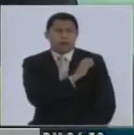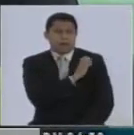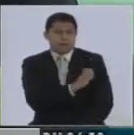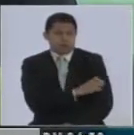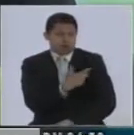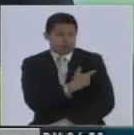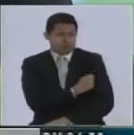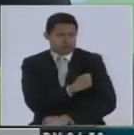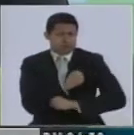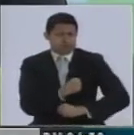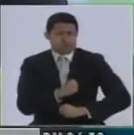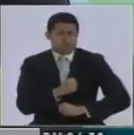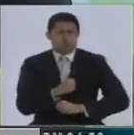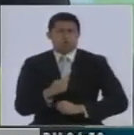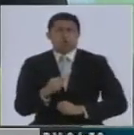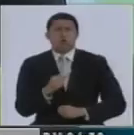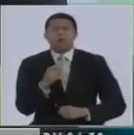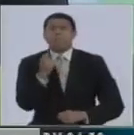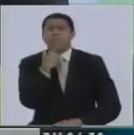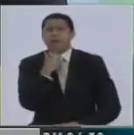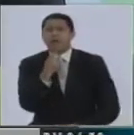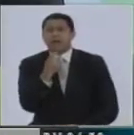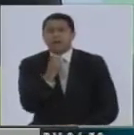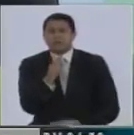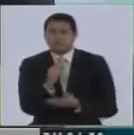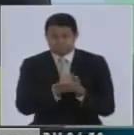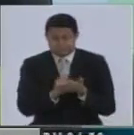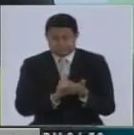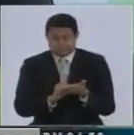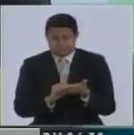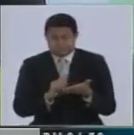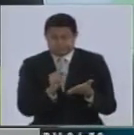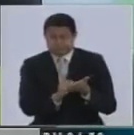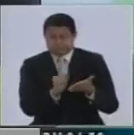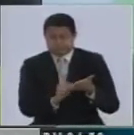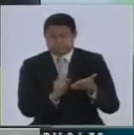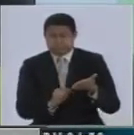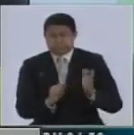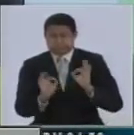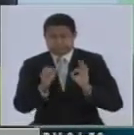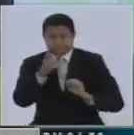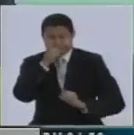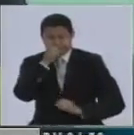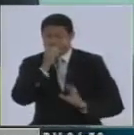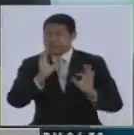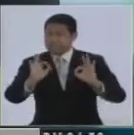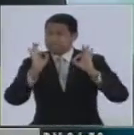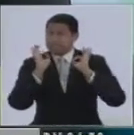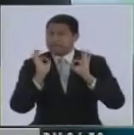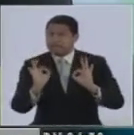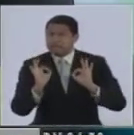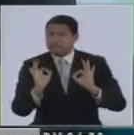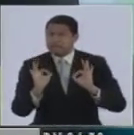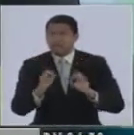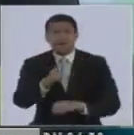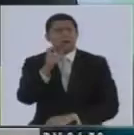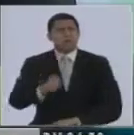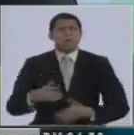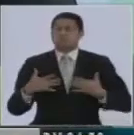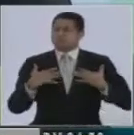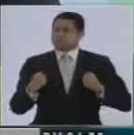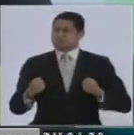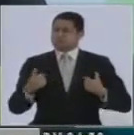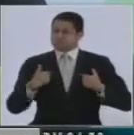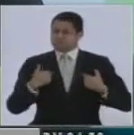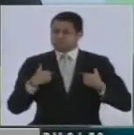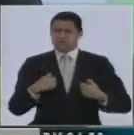ocurren con mucha frecuencia que son unas medicinas que nosotros la manera las indicamos bajo una supervisión muy estricta la gente se siente bien